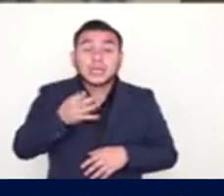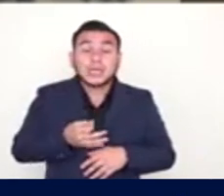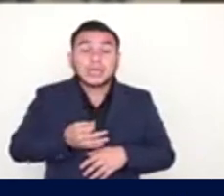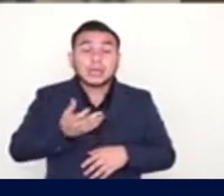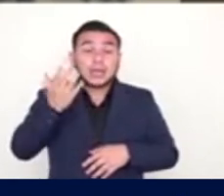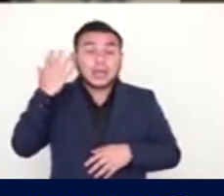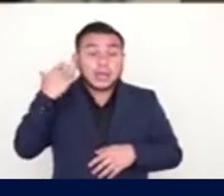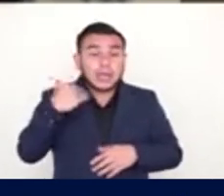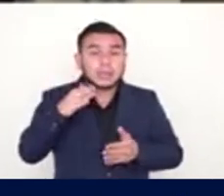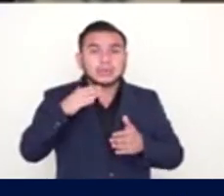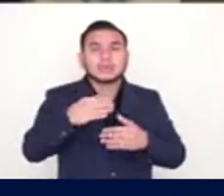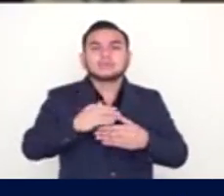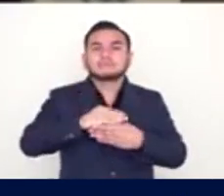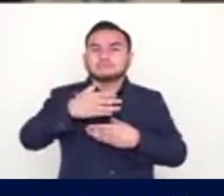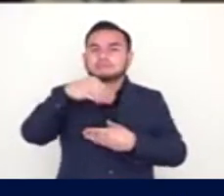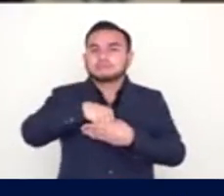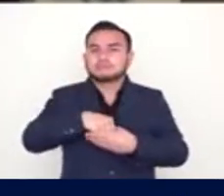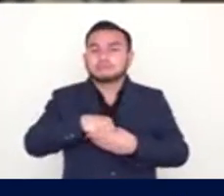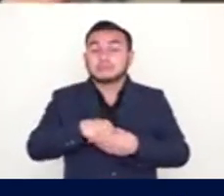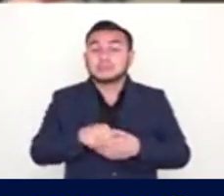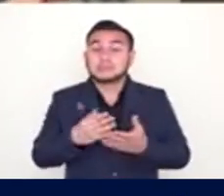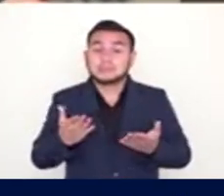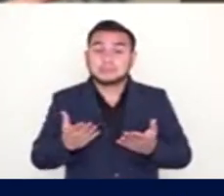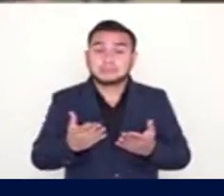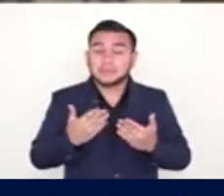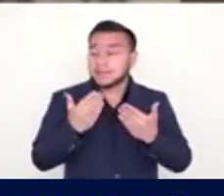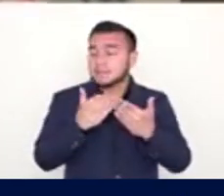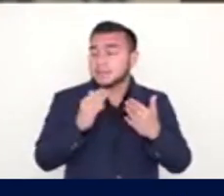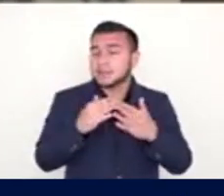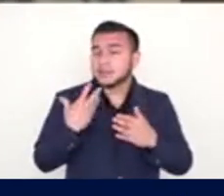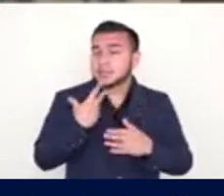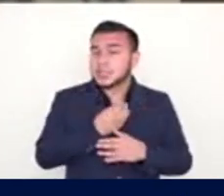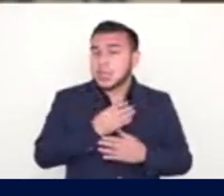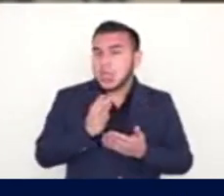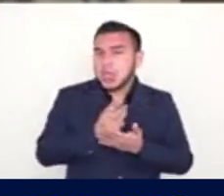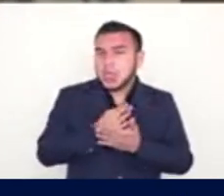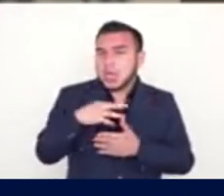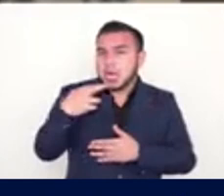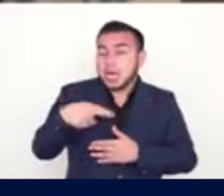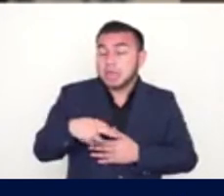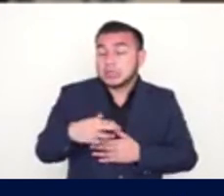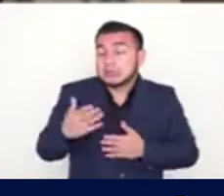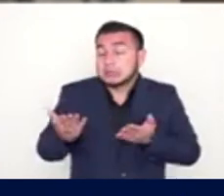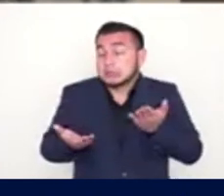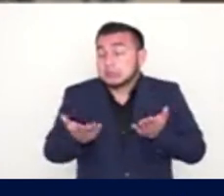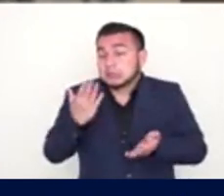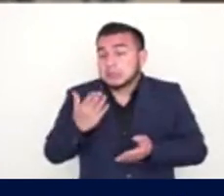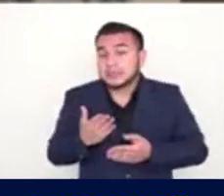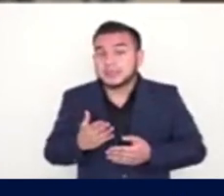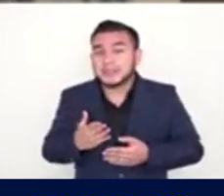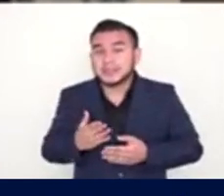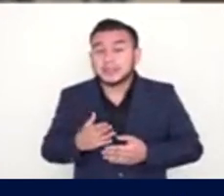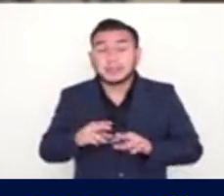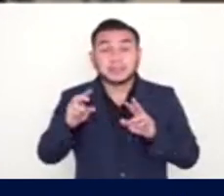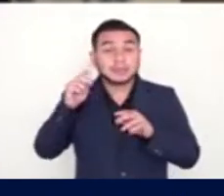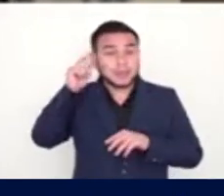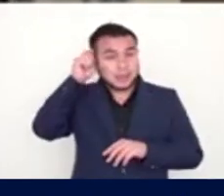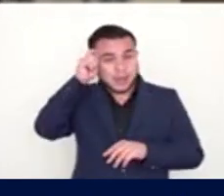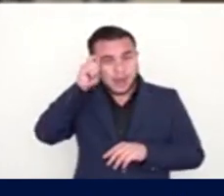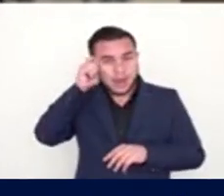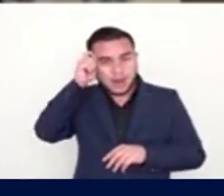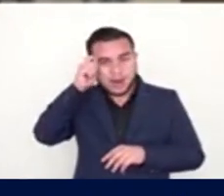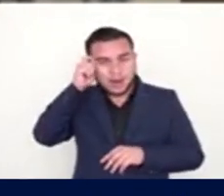ingresaron y que salieron. A diferencia de ustedes, que no han podido acreditar nada, y que trataron de acreditarlo con la teoría de